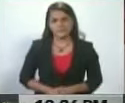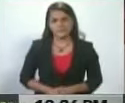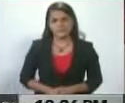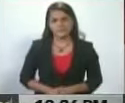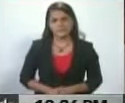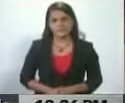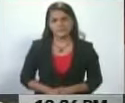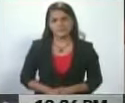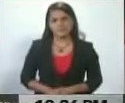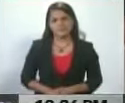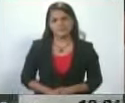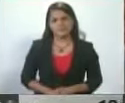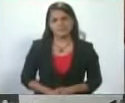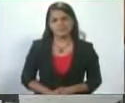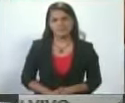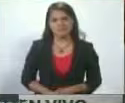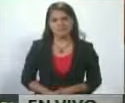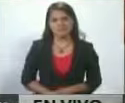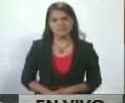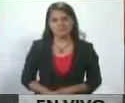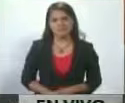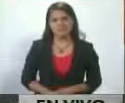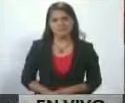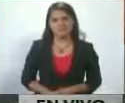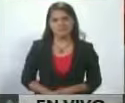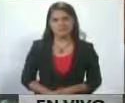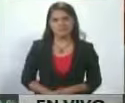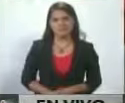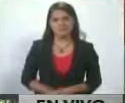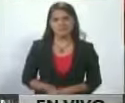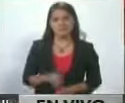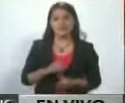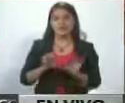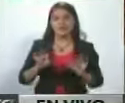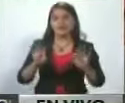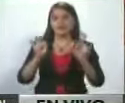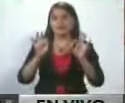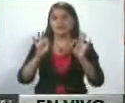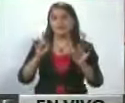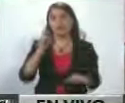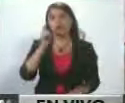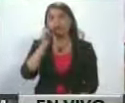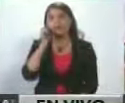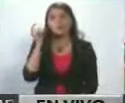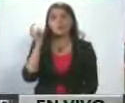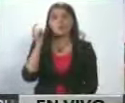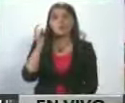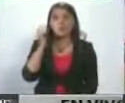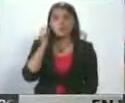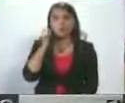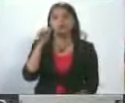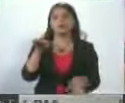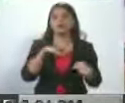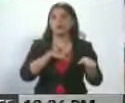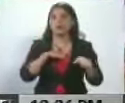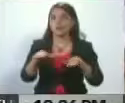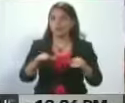mujer llanera, patriota, bolivariana y chavista de Tinaquillo, de Cojedes, por esta